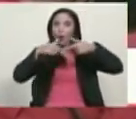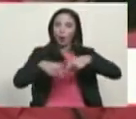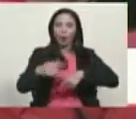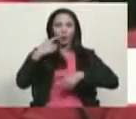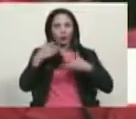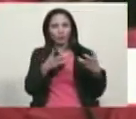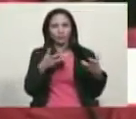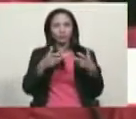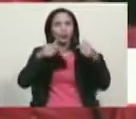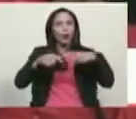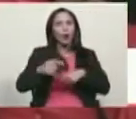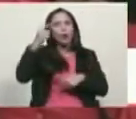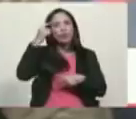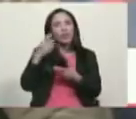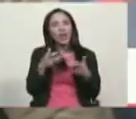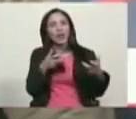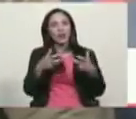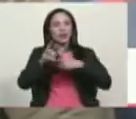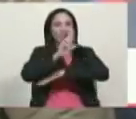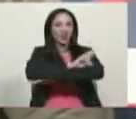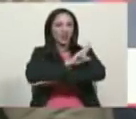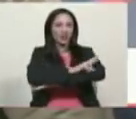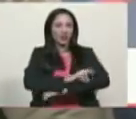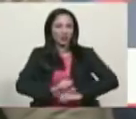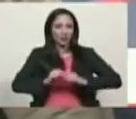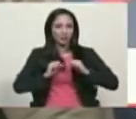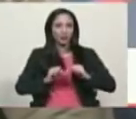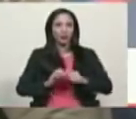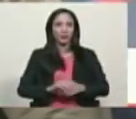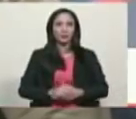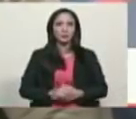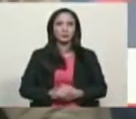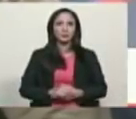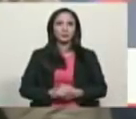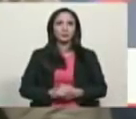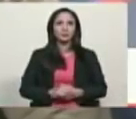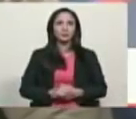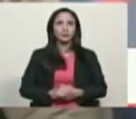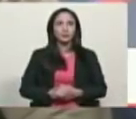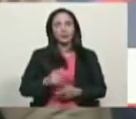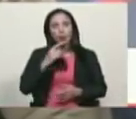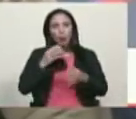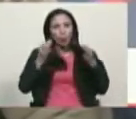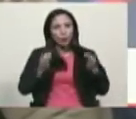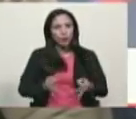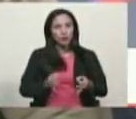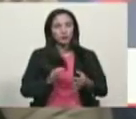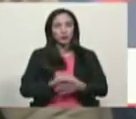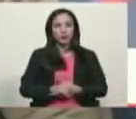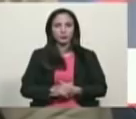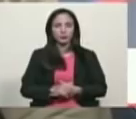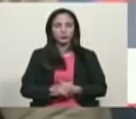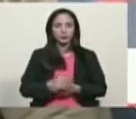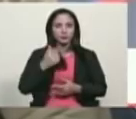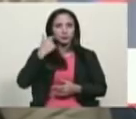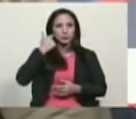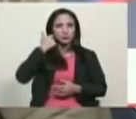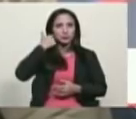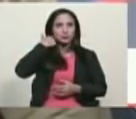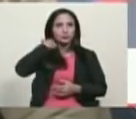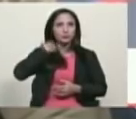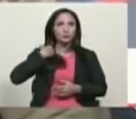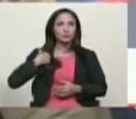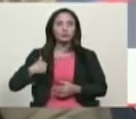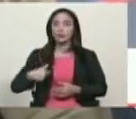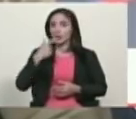rebelión, rebeldes hoy más que nunca, con justicia e injusticia. Hace